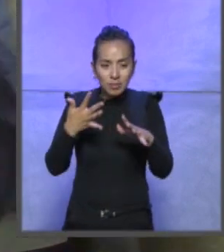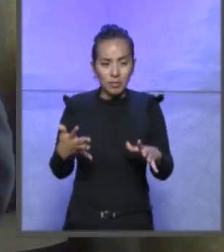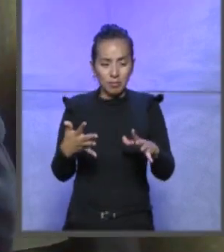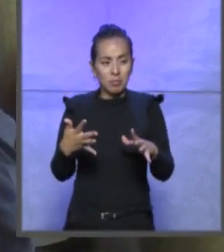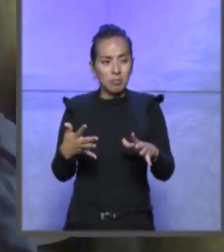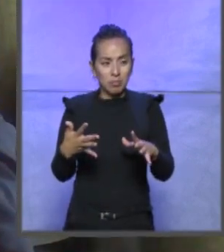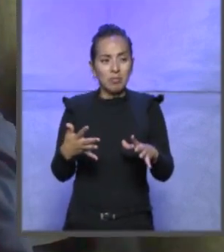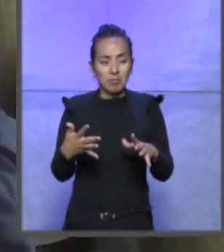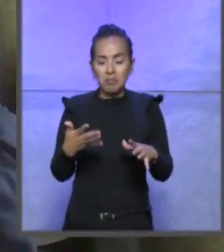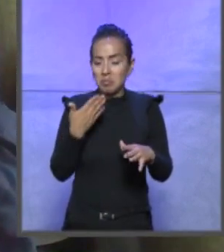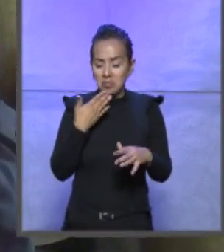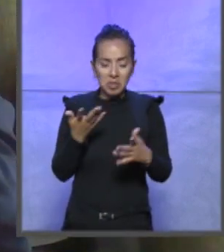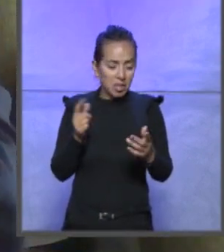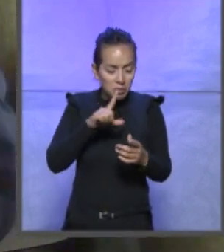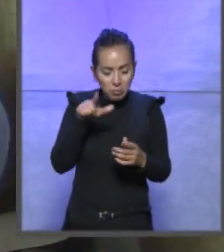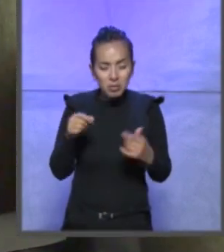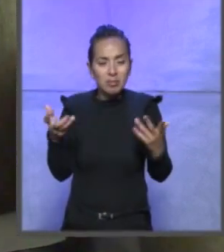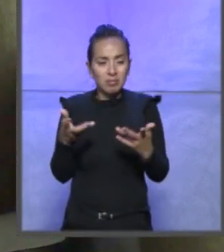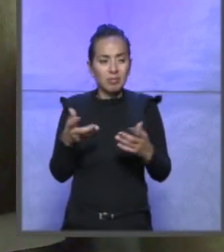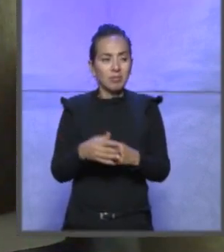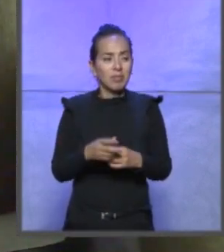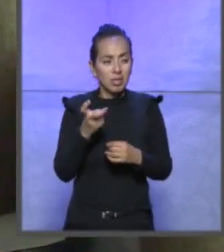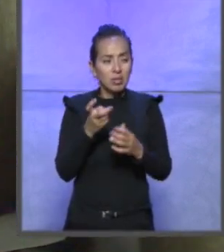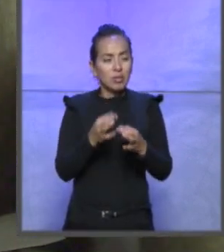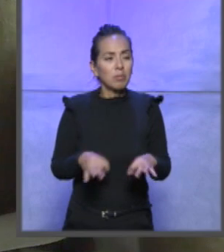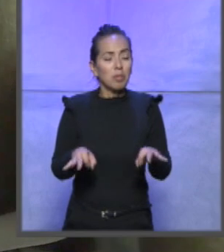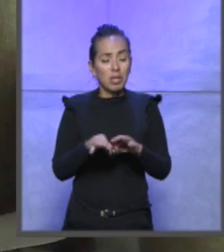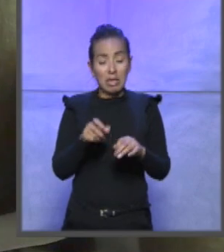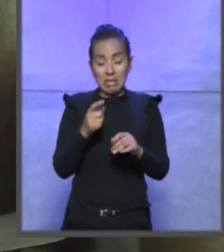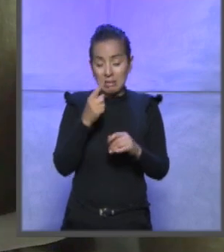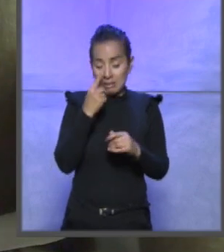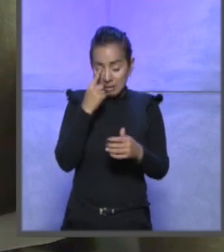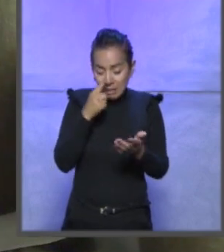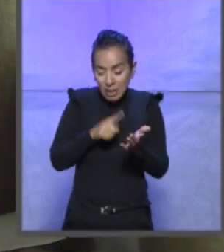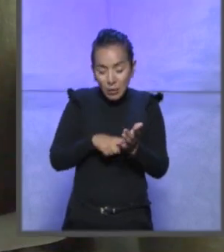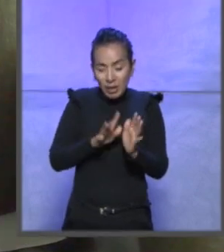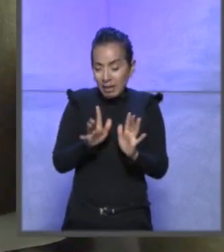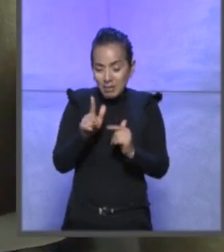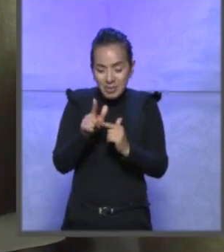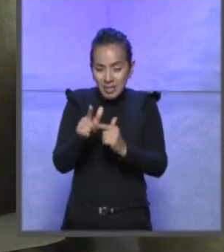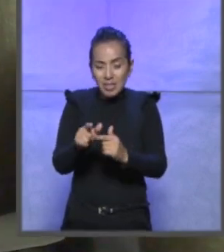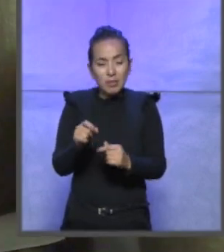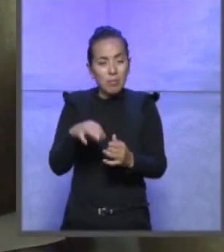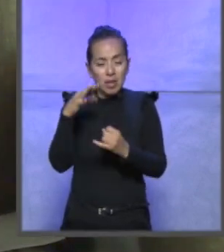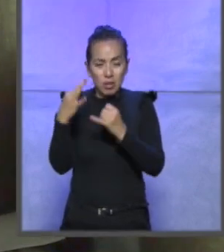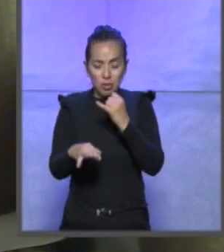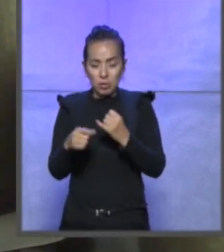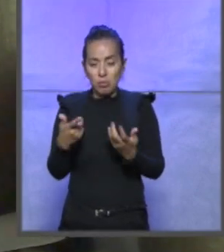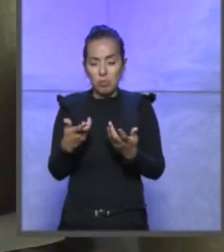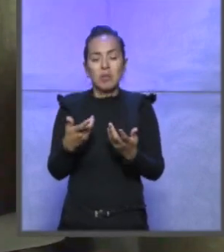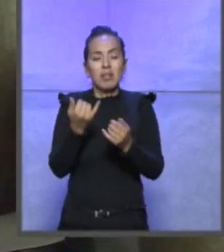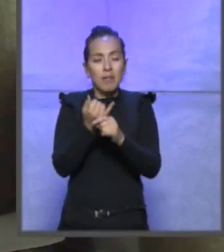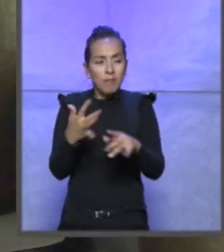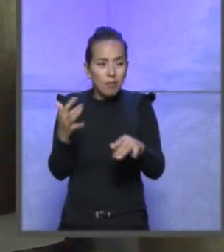informemos y pasemos a la acción. Esto es fundamental, yo creo que ya me estoy pasando y creo que para las conclusiones voy a dar